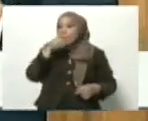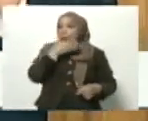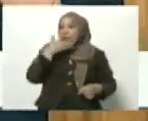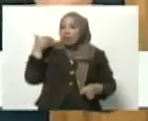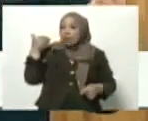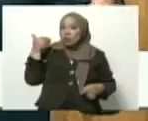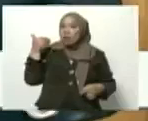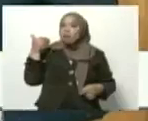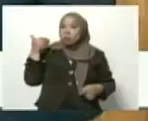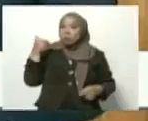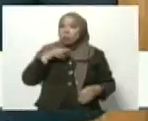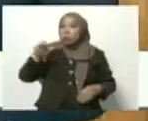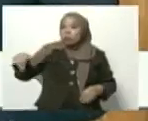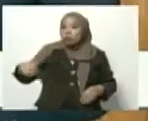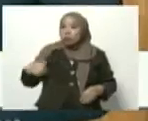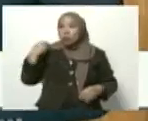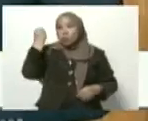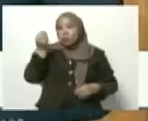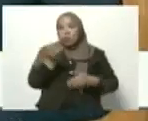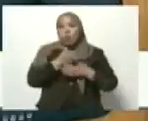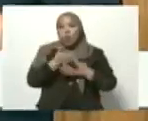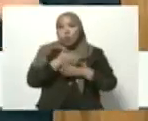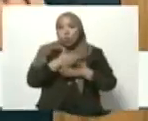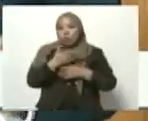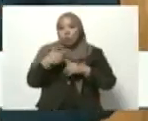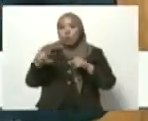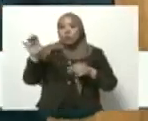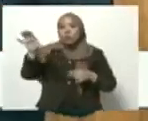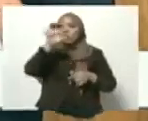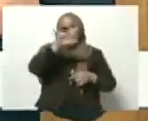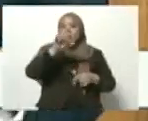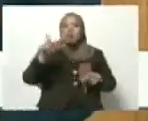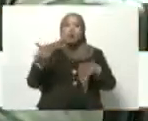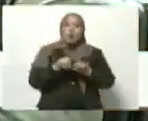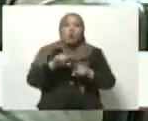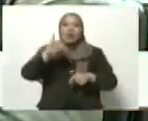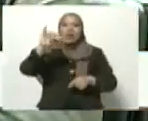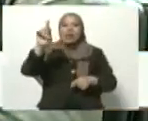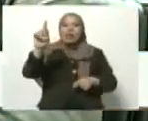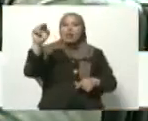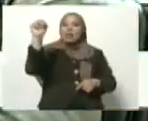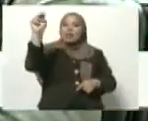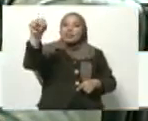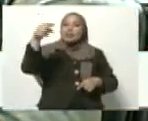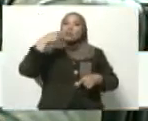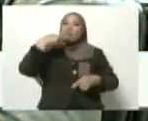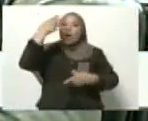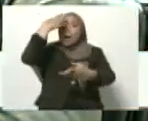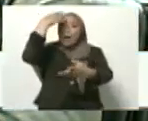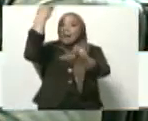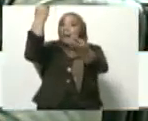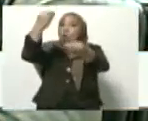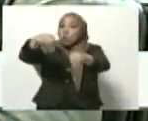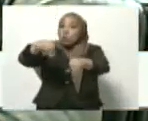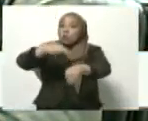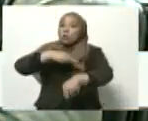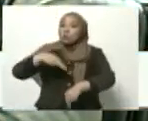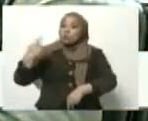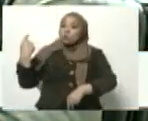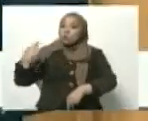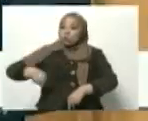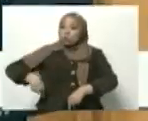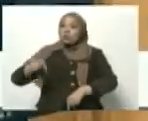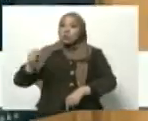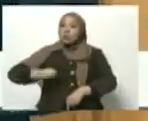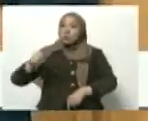Estado. Nosotros hemos conversado con varios países. Irán está de acuerdo, muchos países están de acuerdo. Rusia manifestó